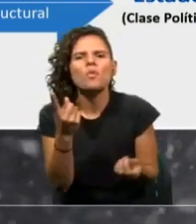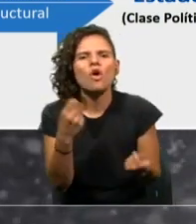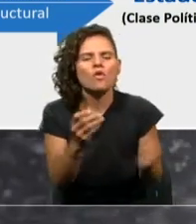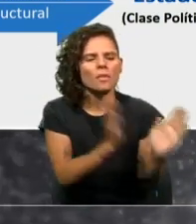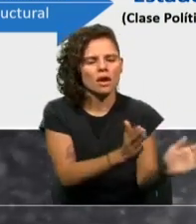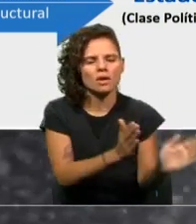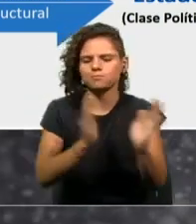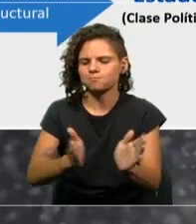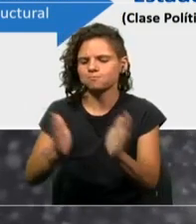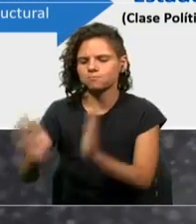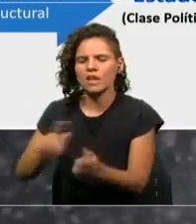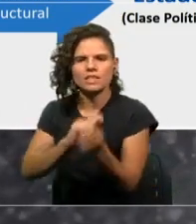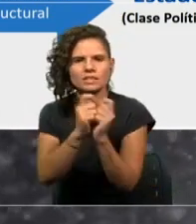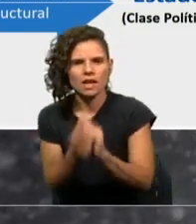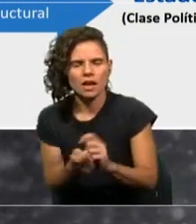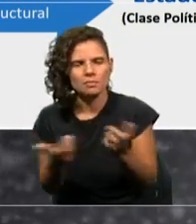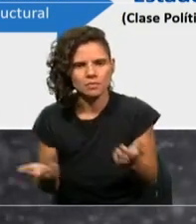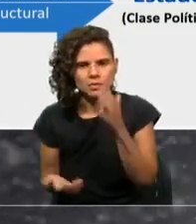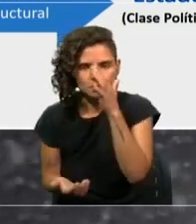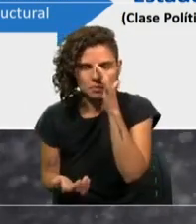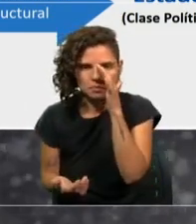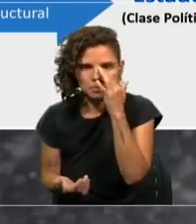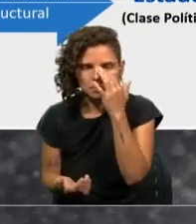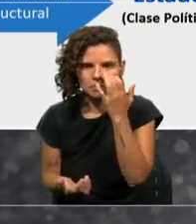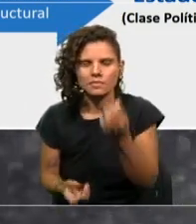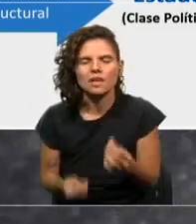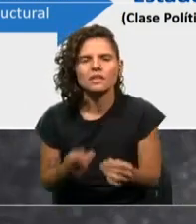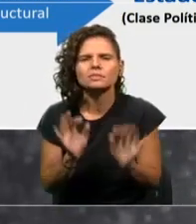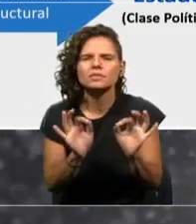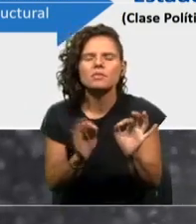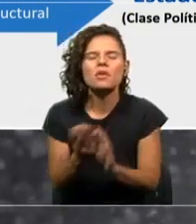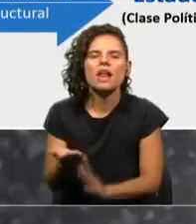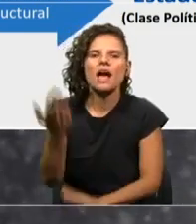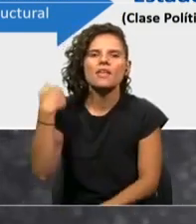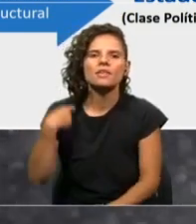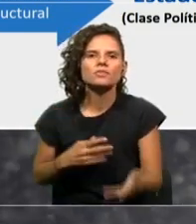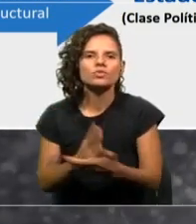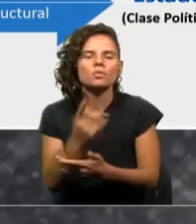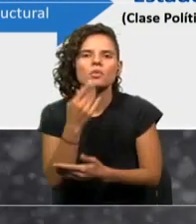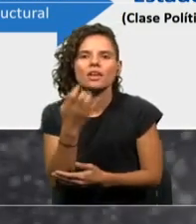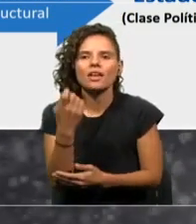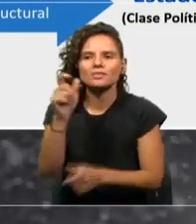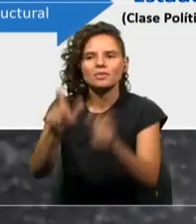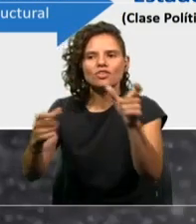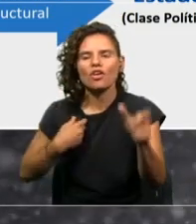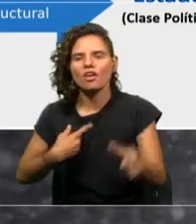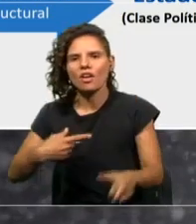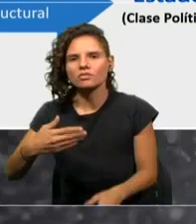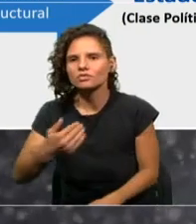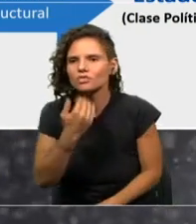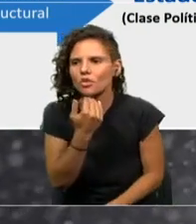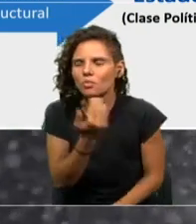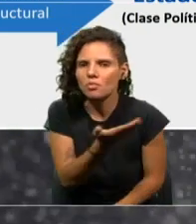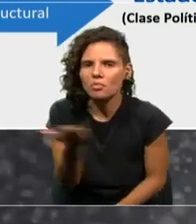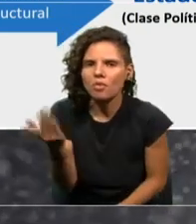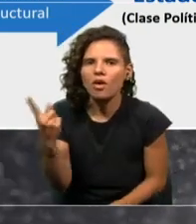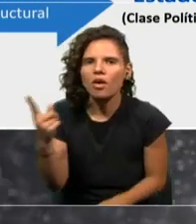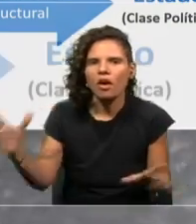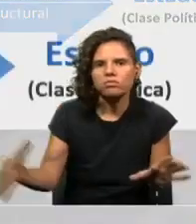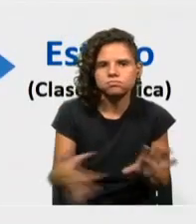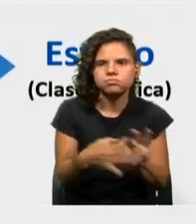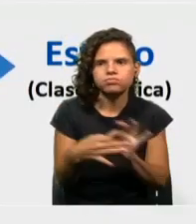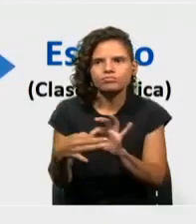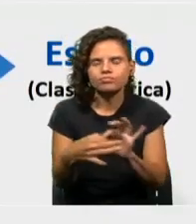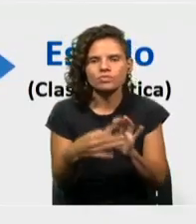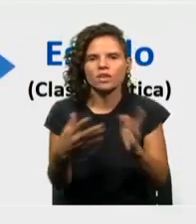los cambios estructurales? Particularmente cuando partieron por ser un movimiento popular, ¿ya? Que expresaba necesidades ciudadanas, que es lo que estamos ahora